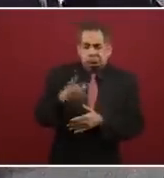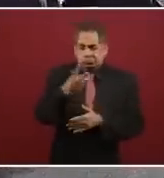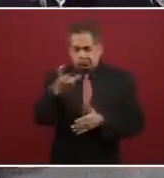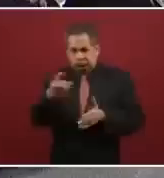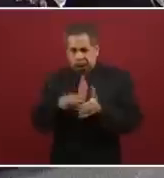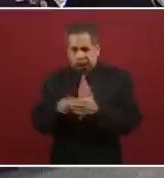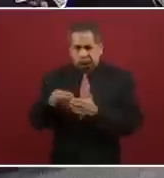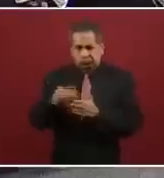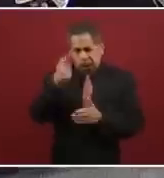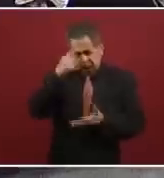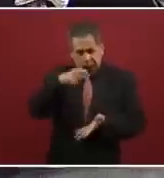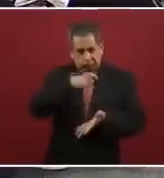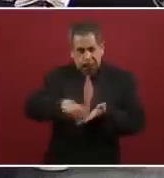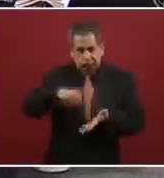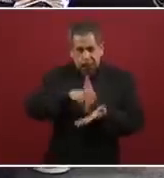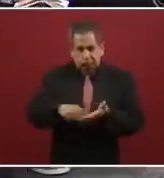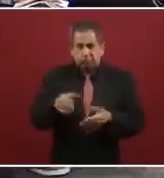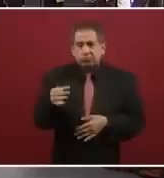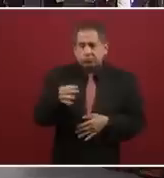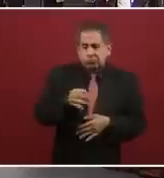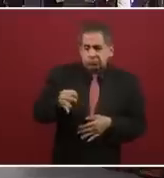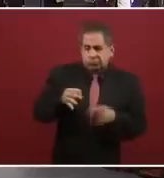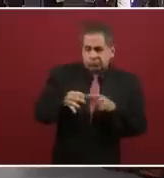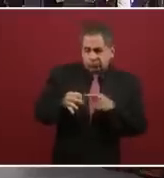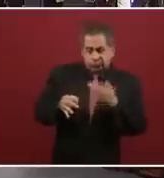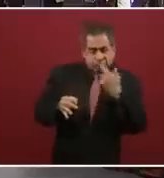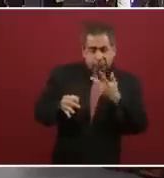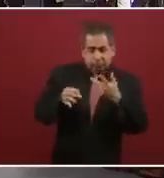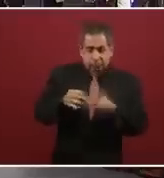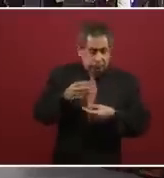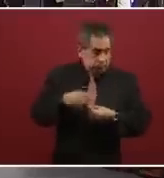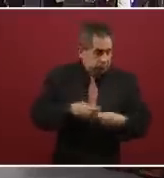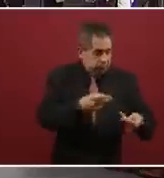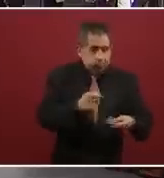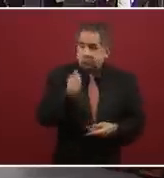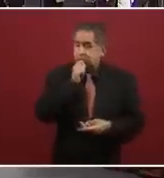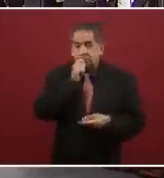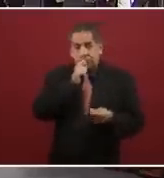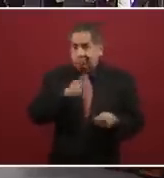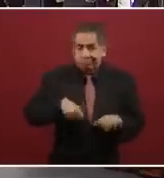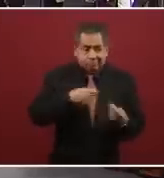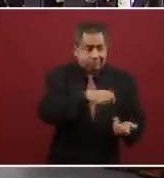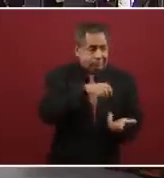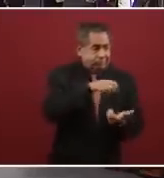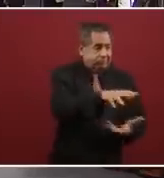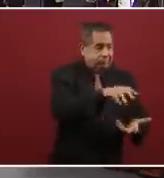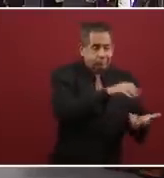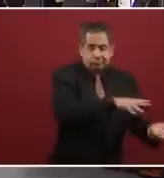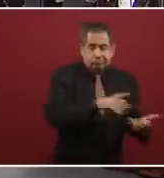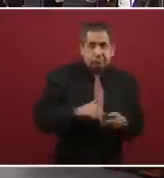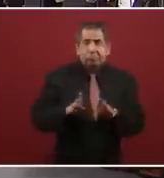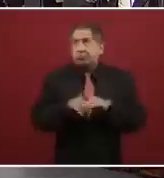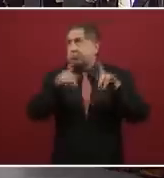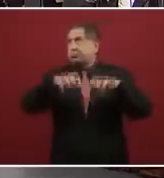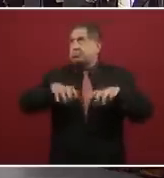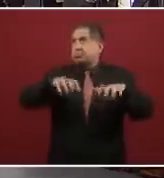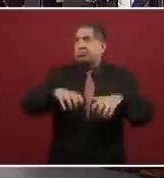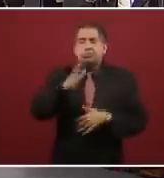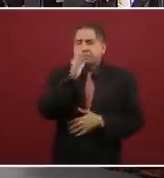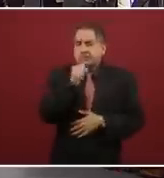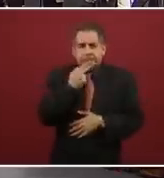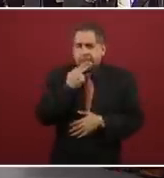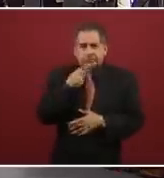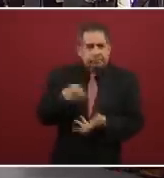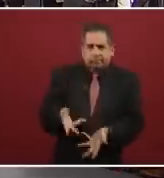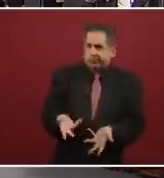pesos para comprar semilla mejorada, que tampoco se ha entregado. Como ya están las lluvias, ya no se va a poder usar